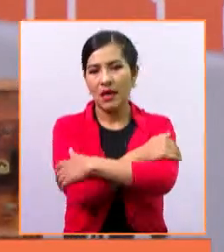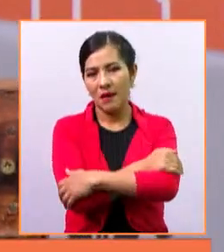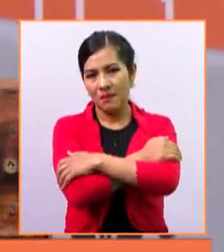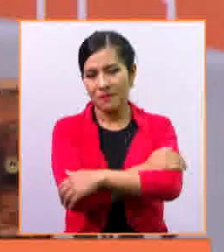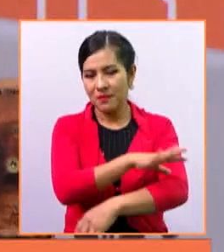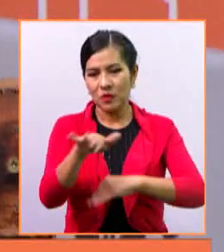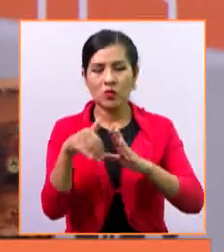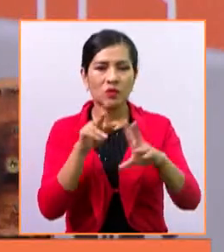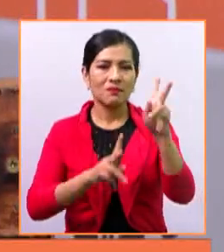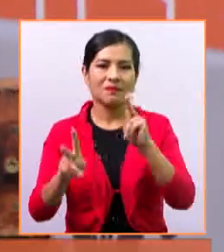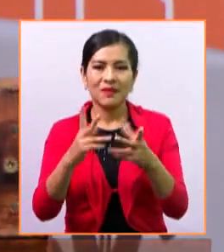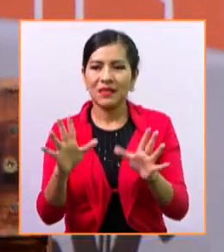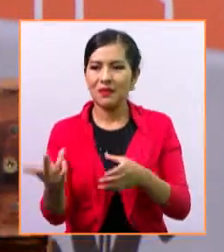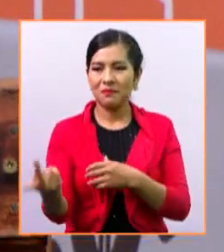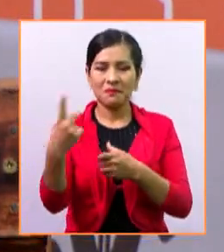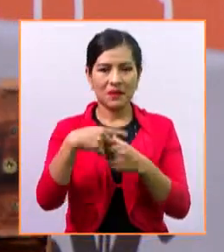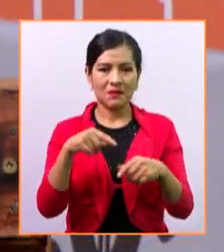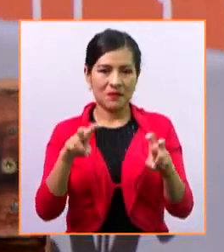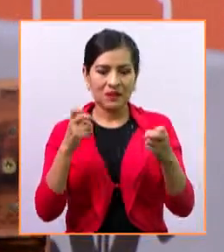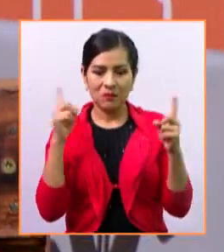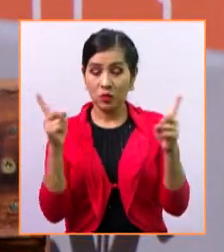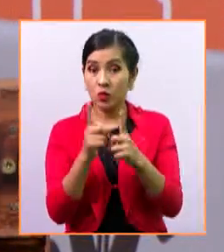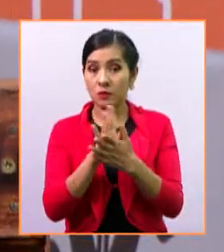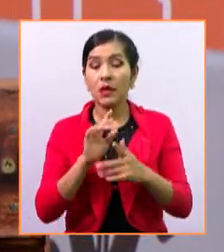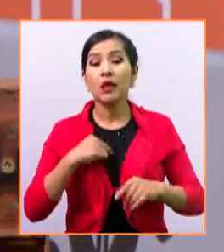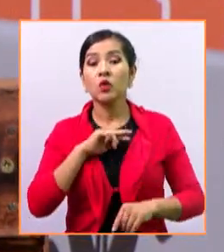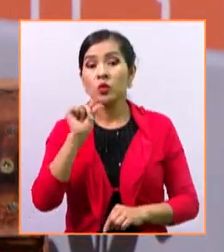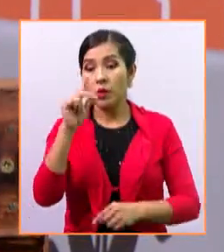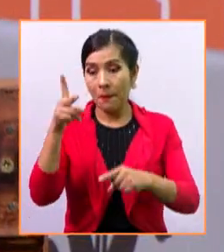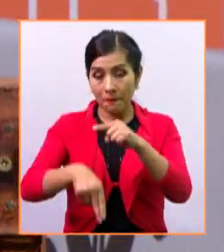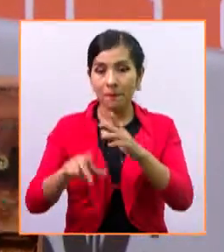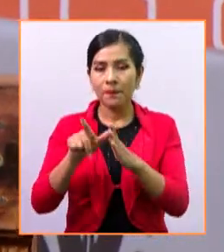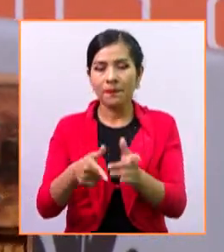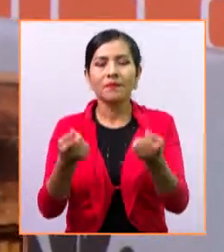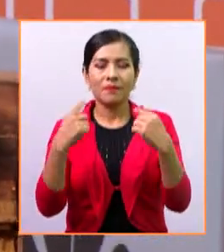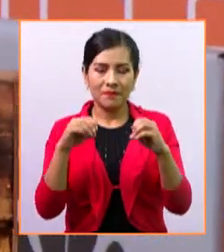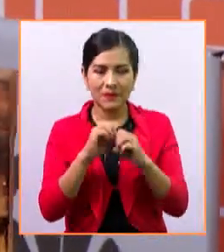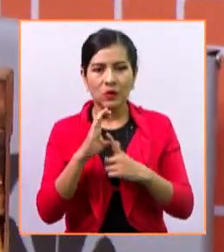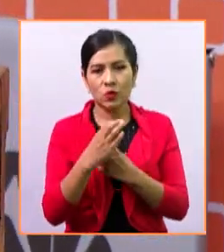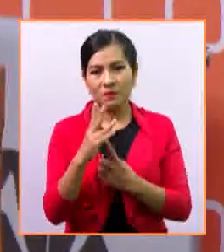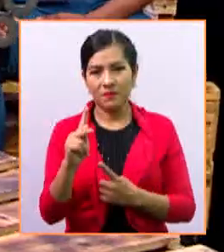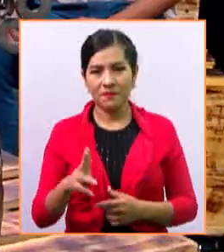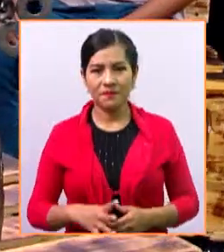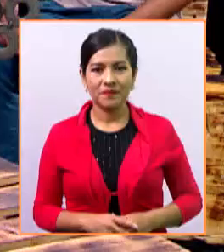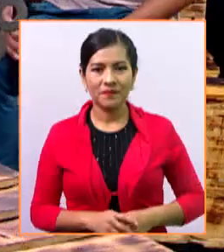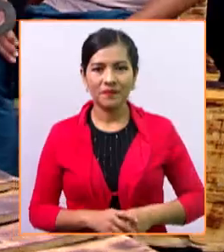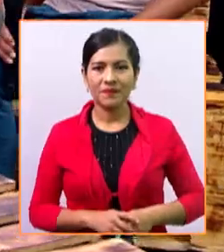gente que ha participado en este cortometraje. Nos vamos a un corte y ya volvemos con más en Culturas BTV.